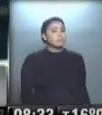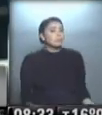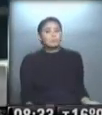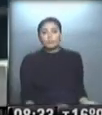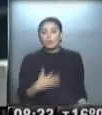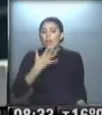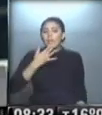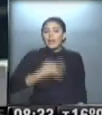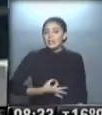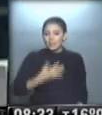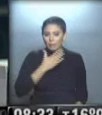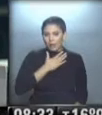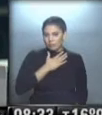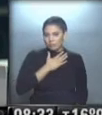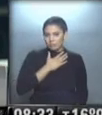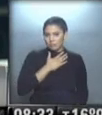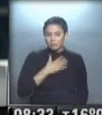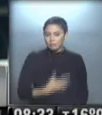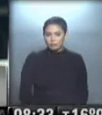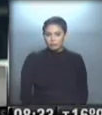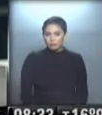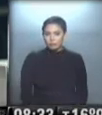una decisión personal.